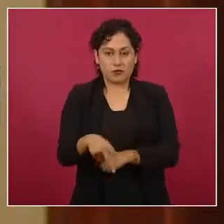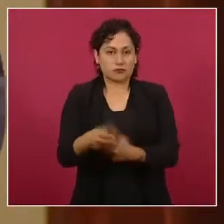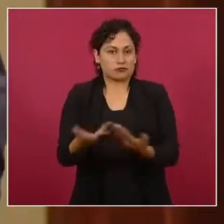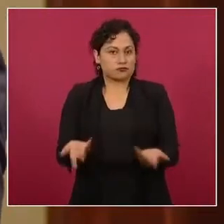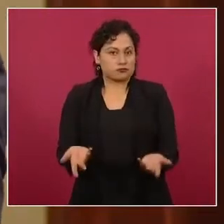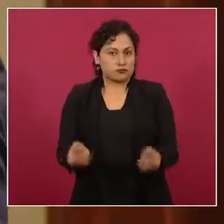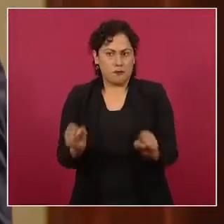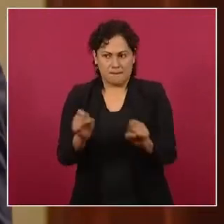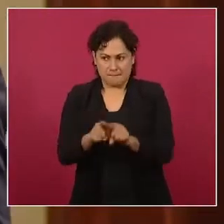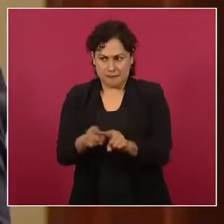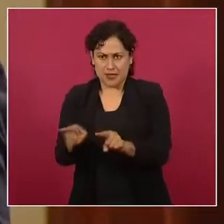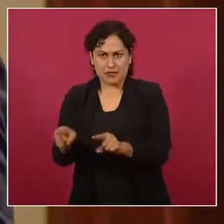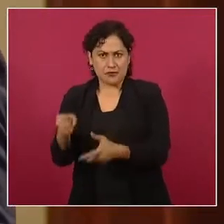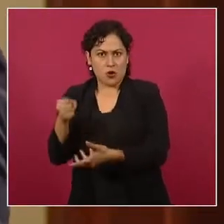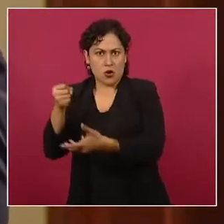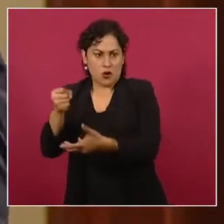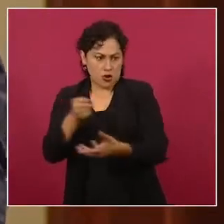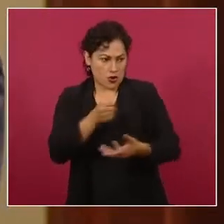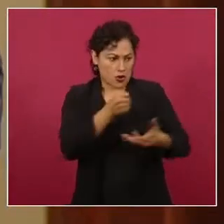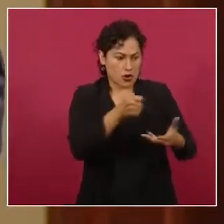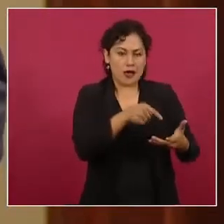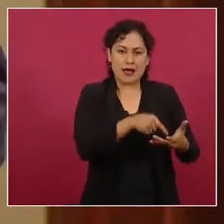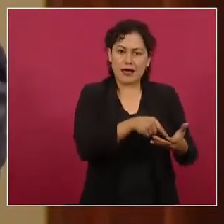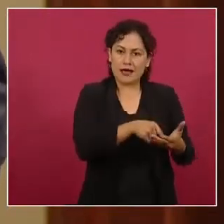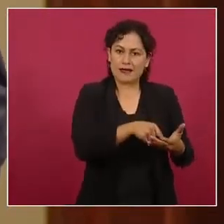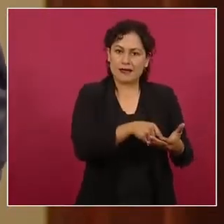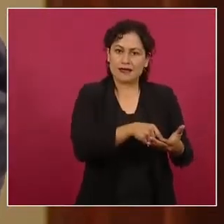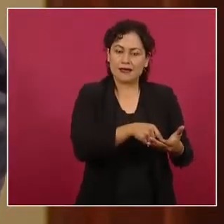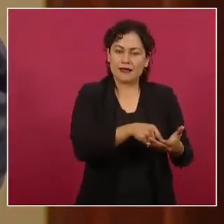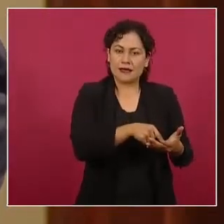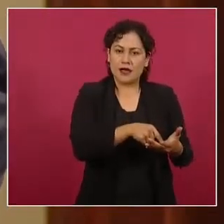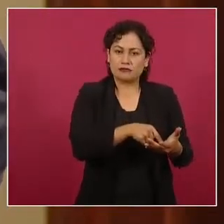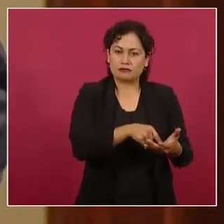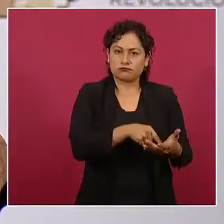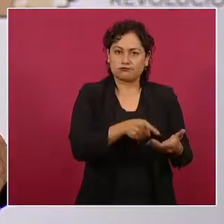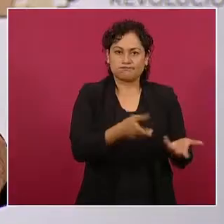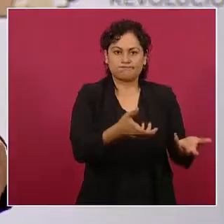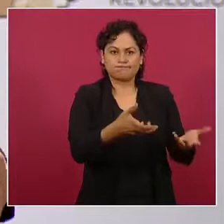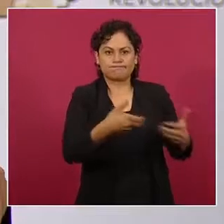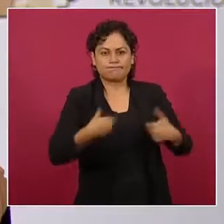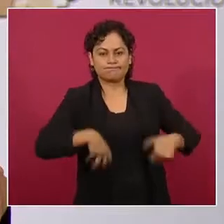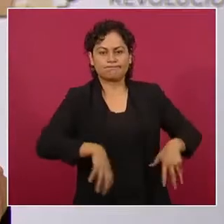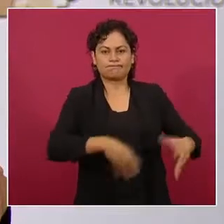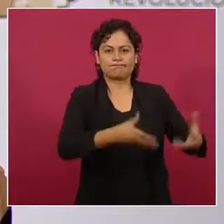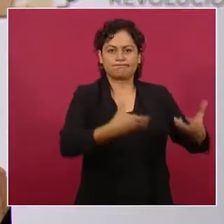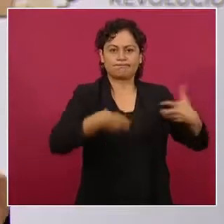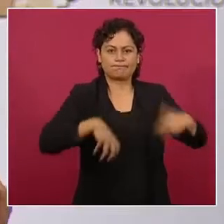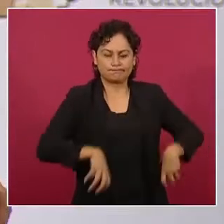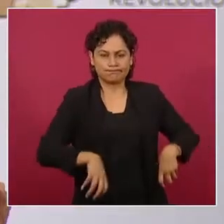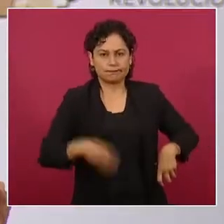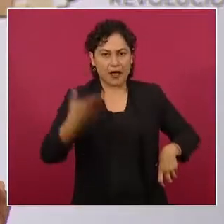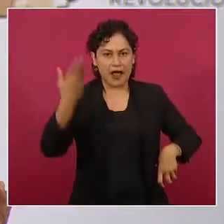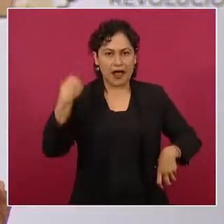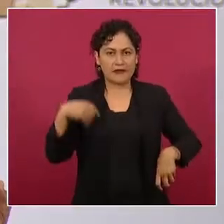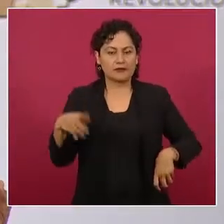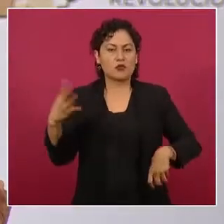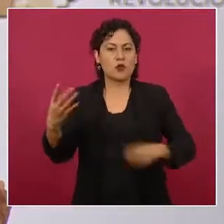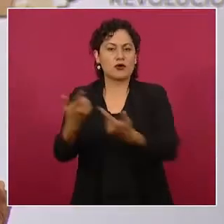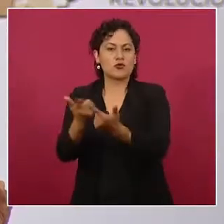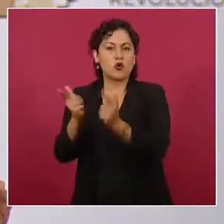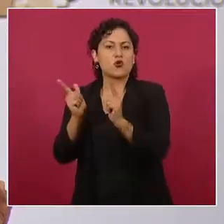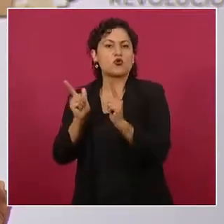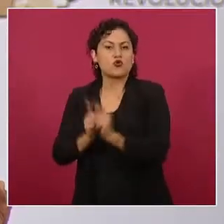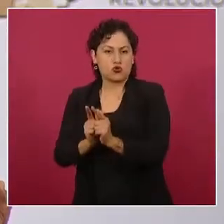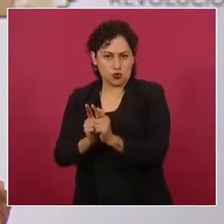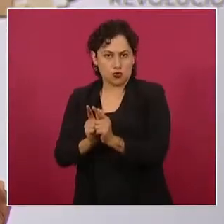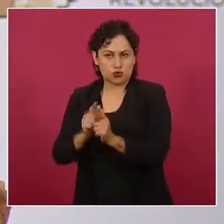el cual estaban saqueando la economía de nuestro país 4 grupos financieros.